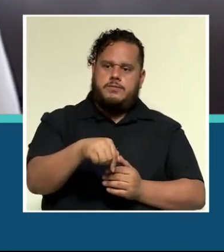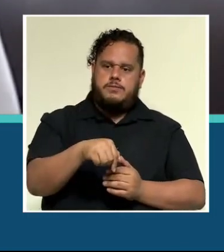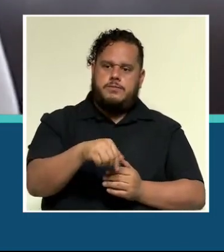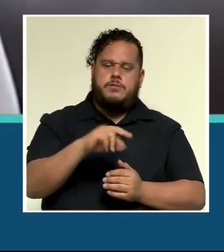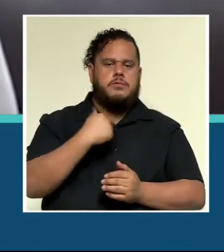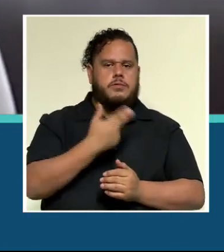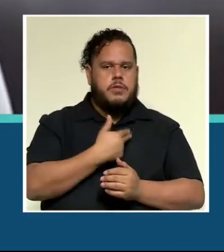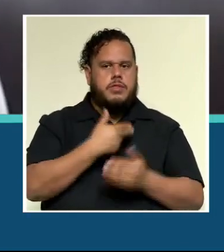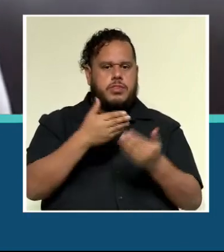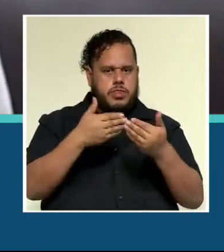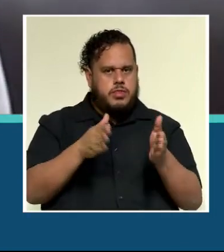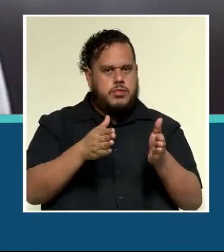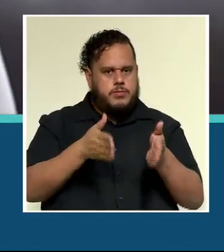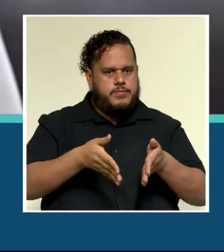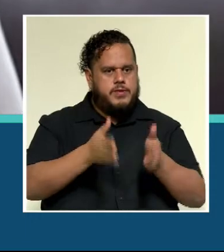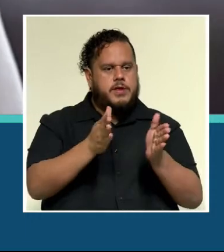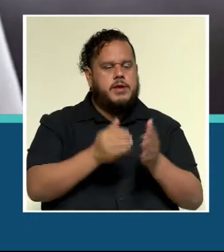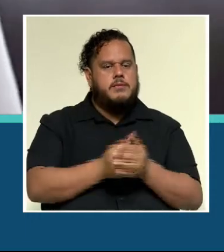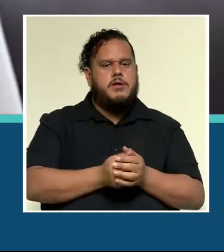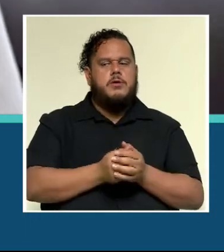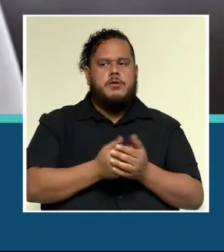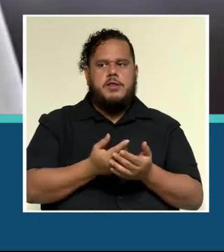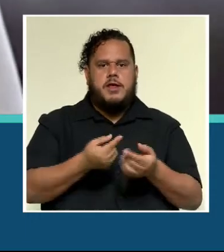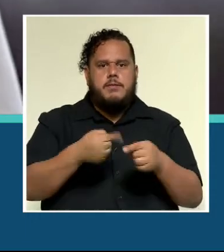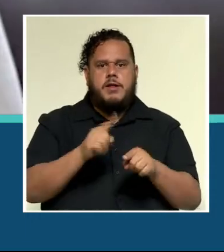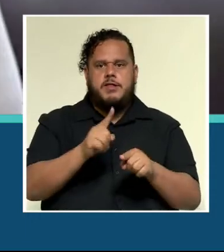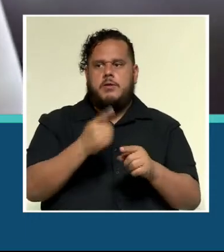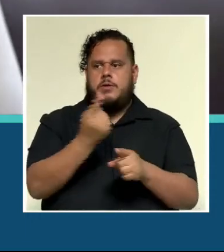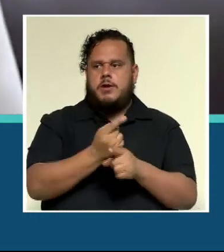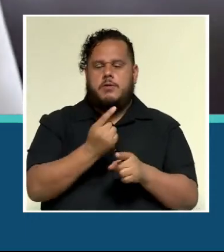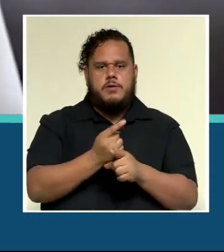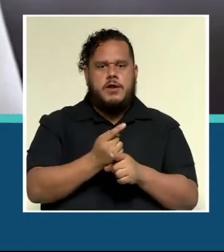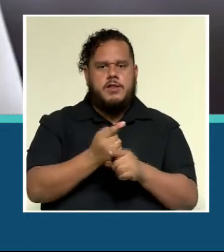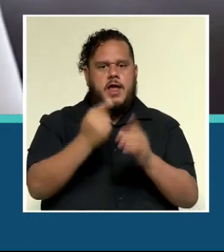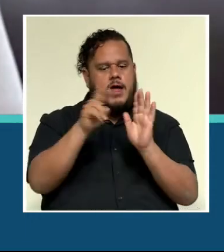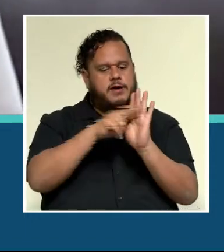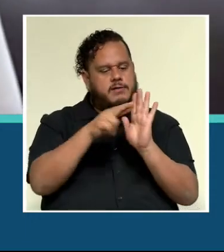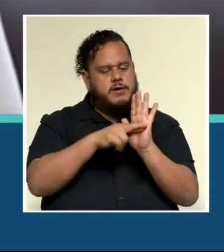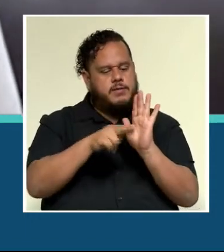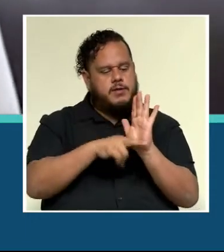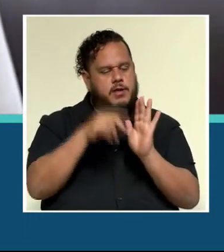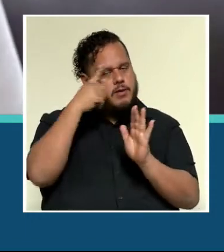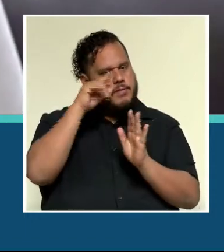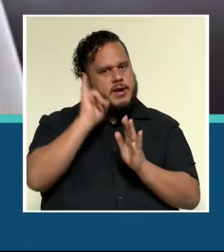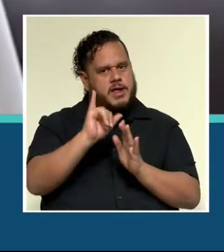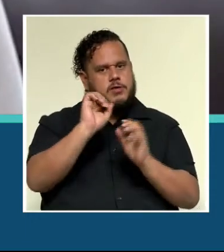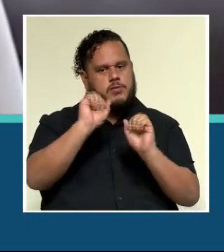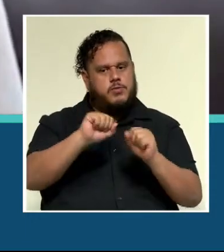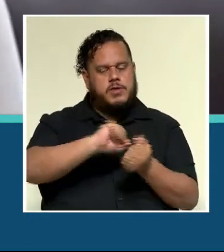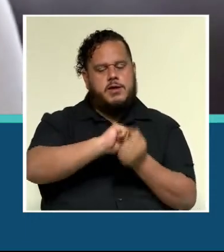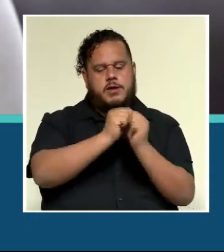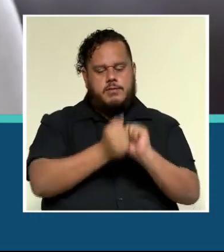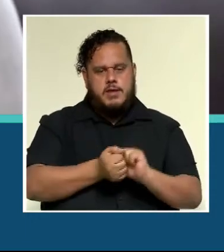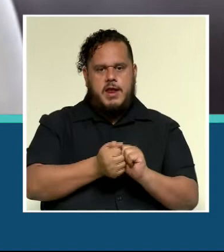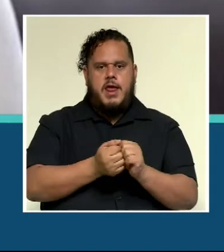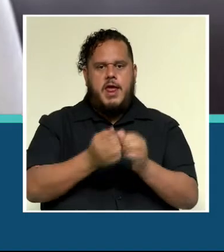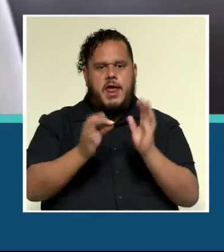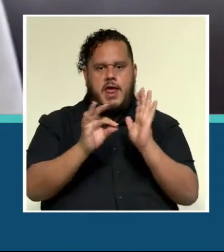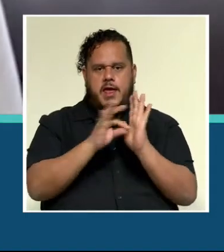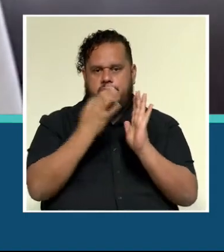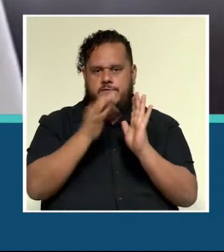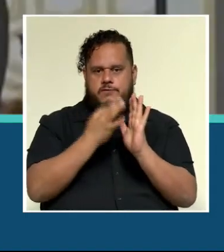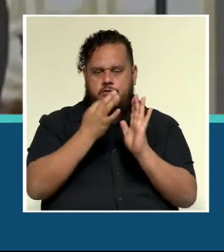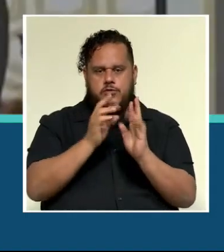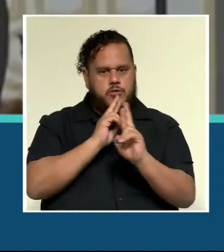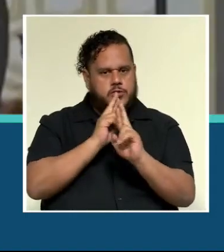el camino de que se dé una adecuada reglamentación para que esto se pueda transformar en frutos para nuestro